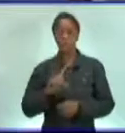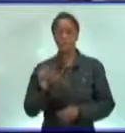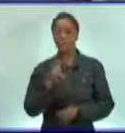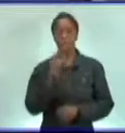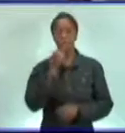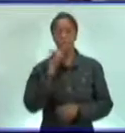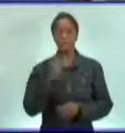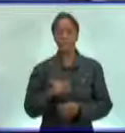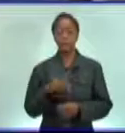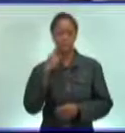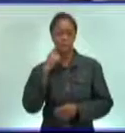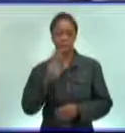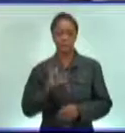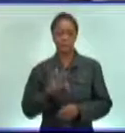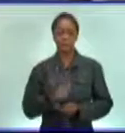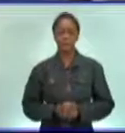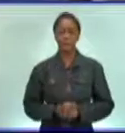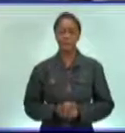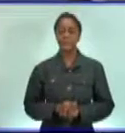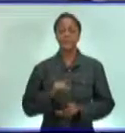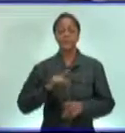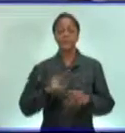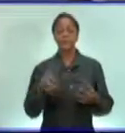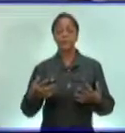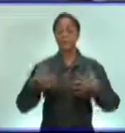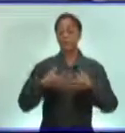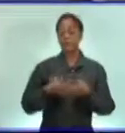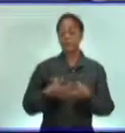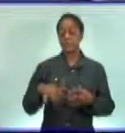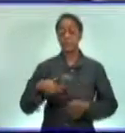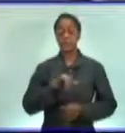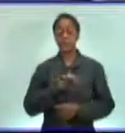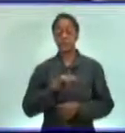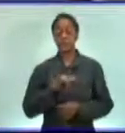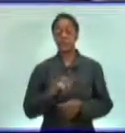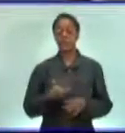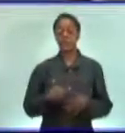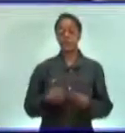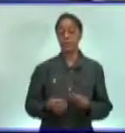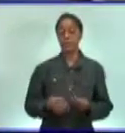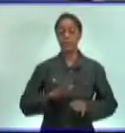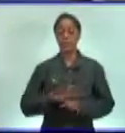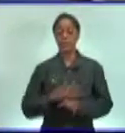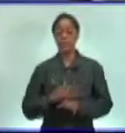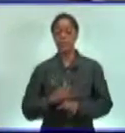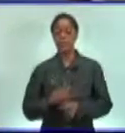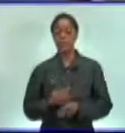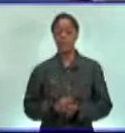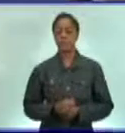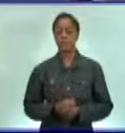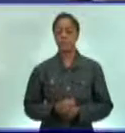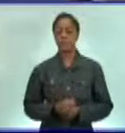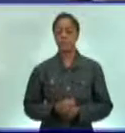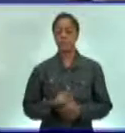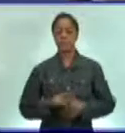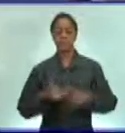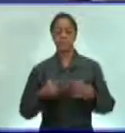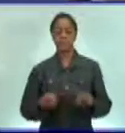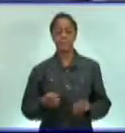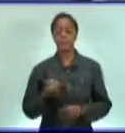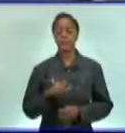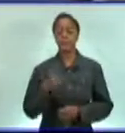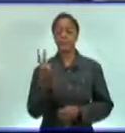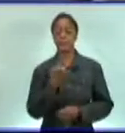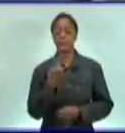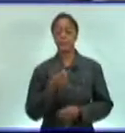puede ver a simple vista. Pero entre ellas también existen diferencias, porque existen dos